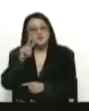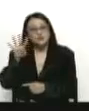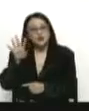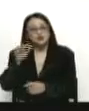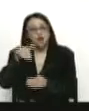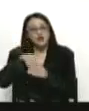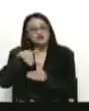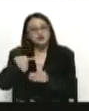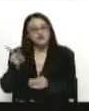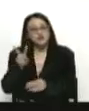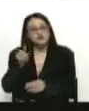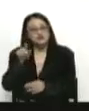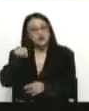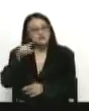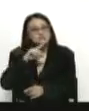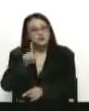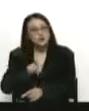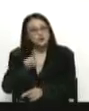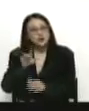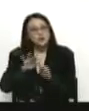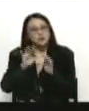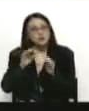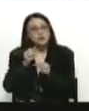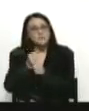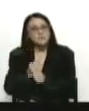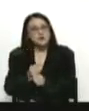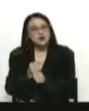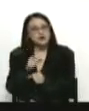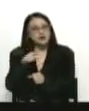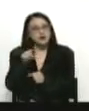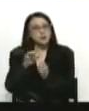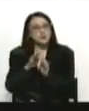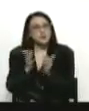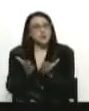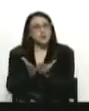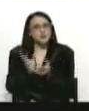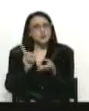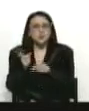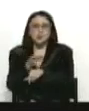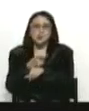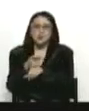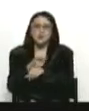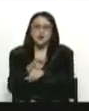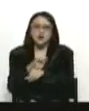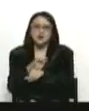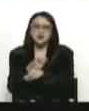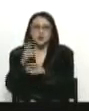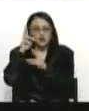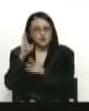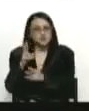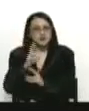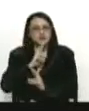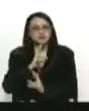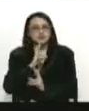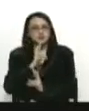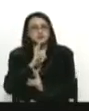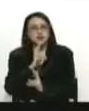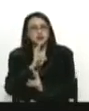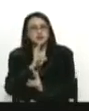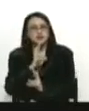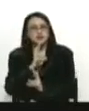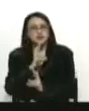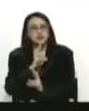pregunta es si espera que el mundo, ciertos gobiernos, ciertos poderes, reconozcan el resultado y no se